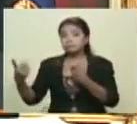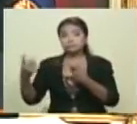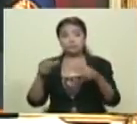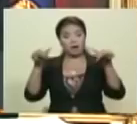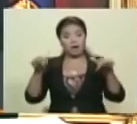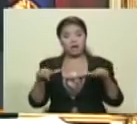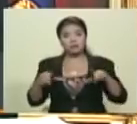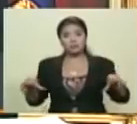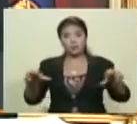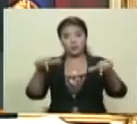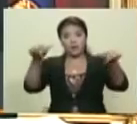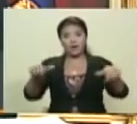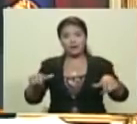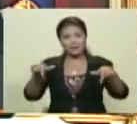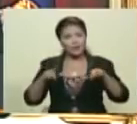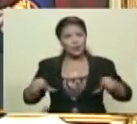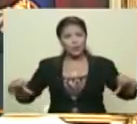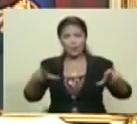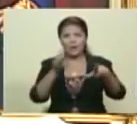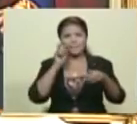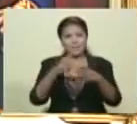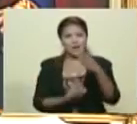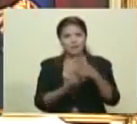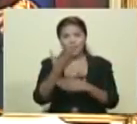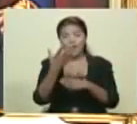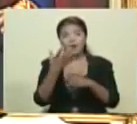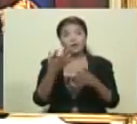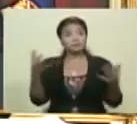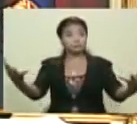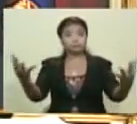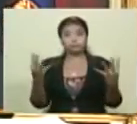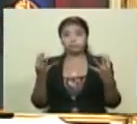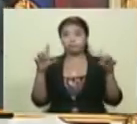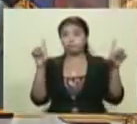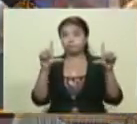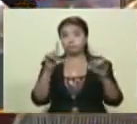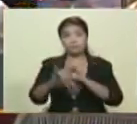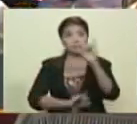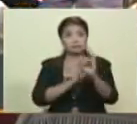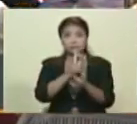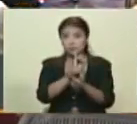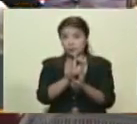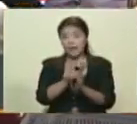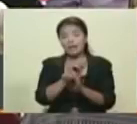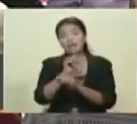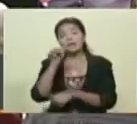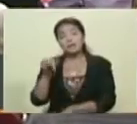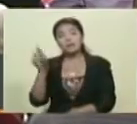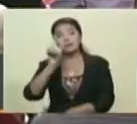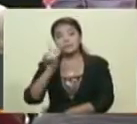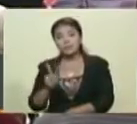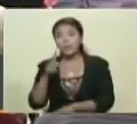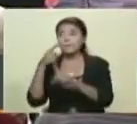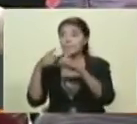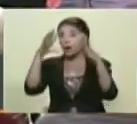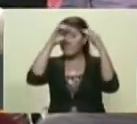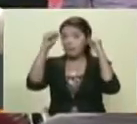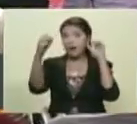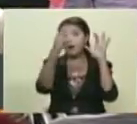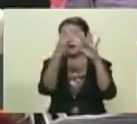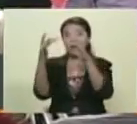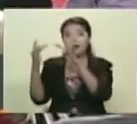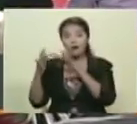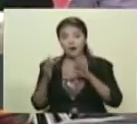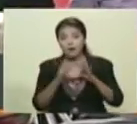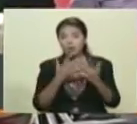estudio del Salón Ayacucho con la presencia de todos los medios de comunicación nacionales e internacionales y las embajadas y